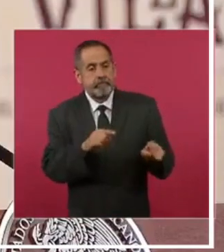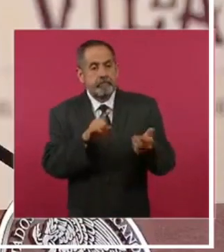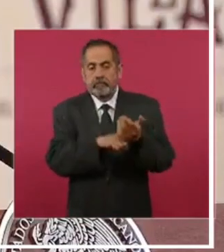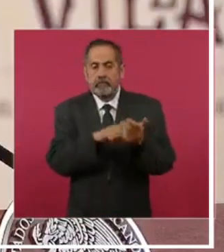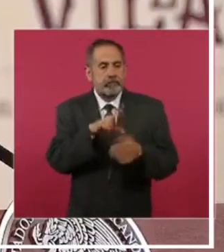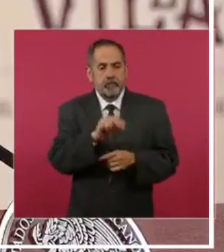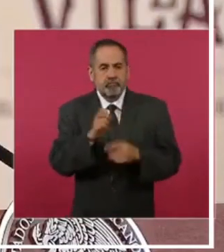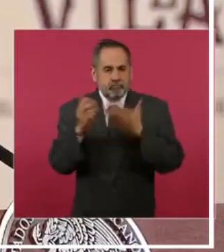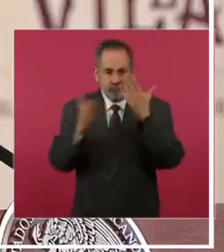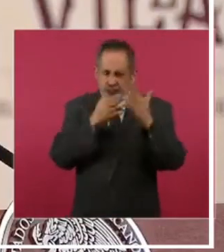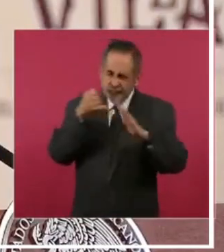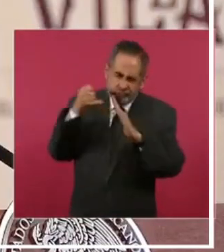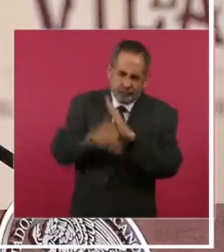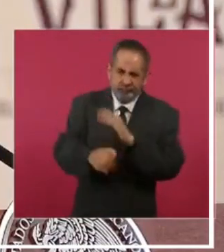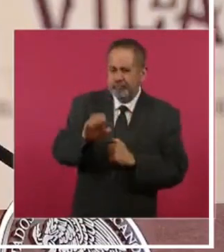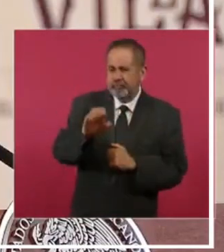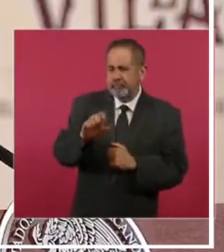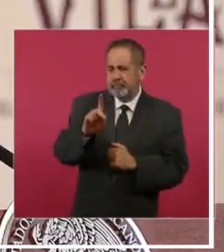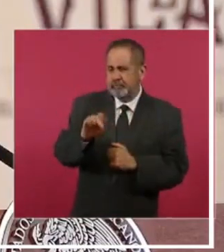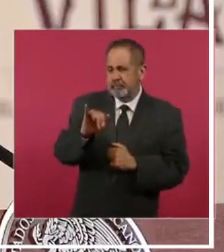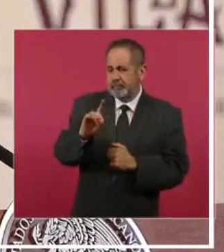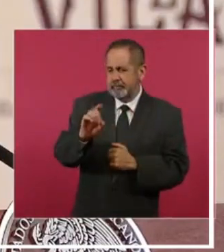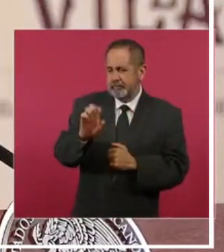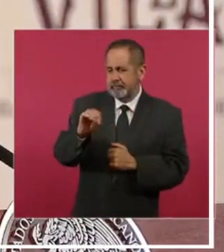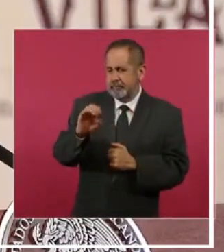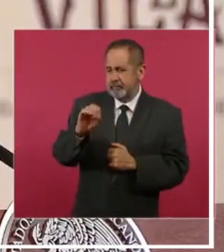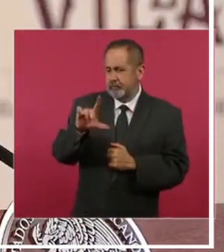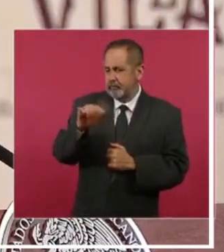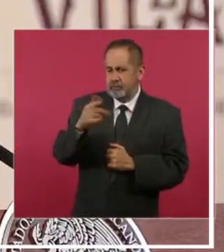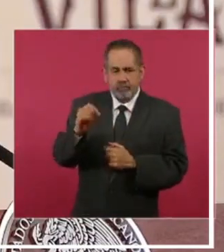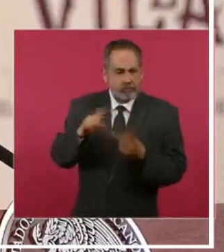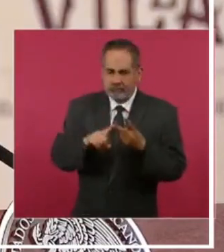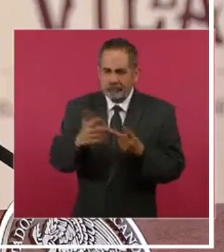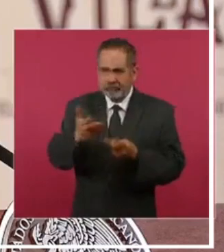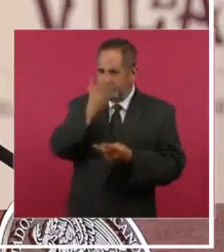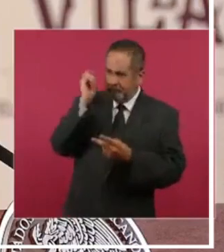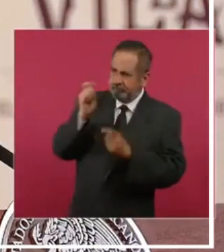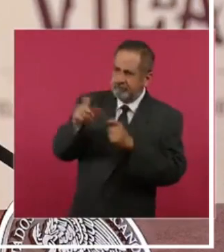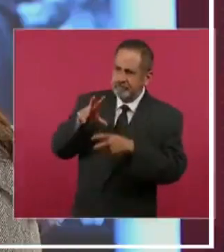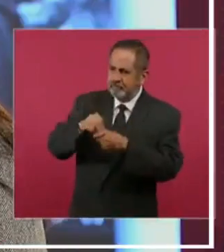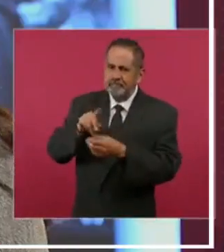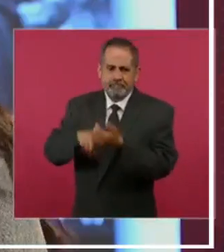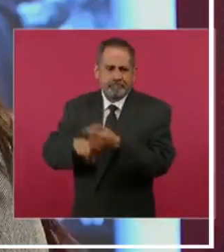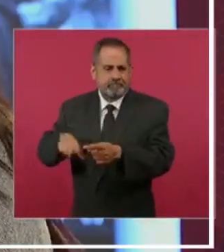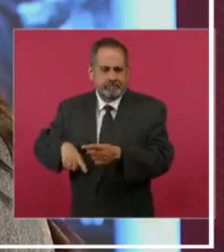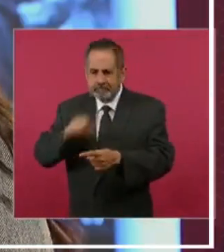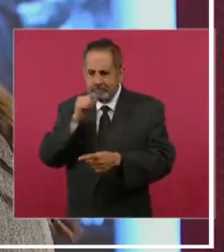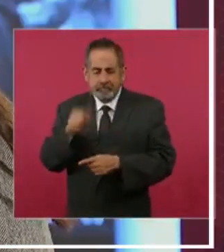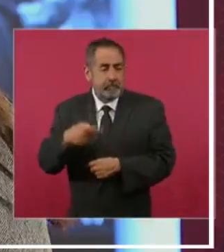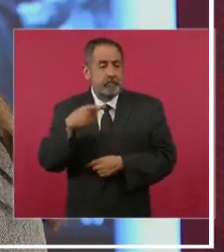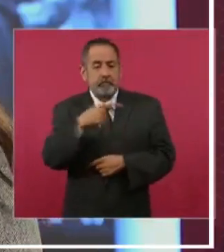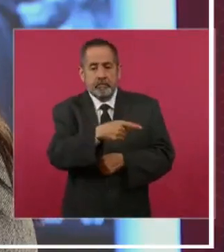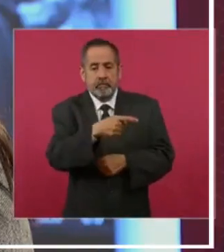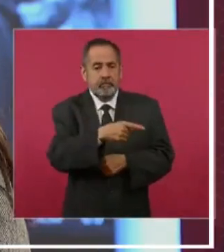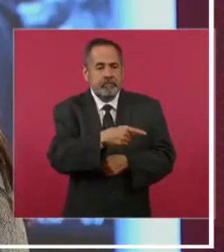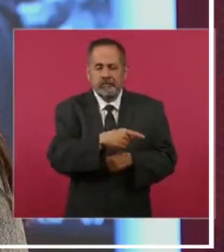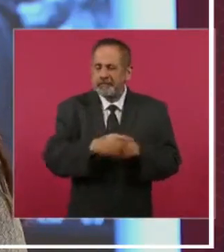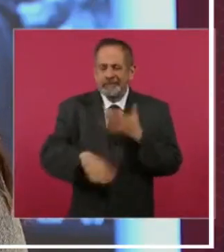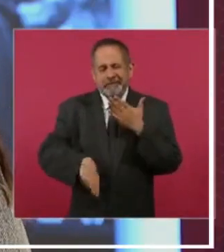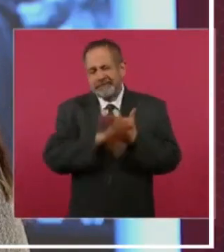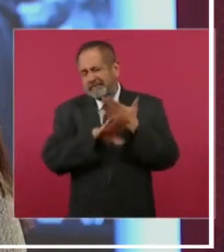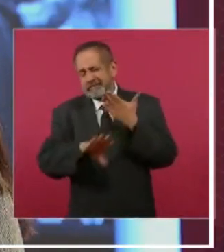epidemióloga, ni tiene experiencia en la función pública, la estomatóloga es una odiadora de tiempo